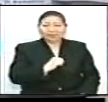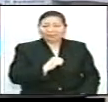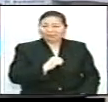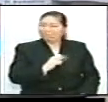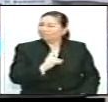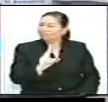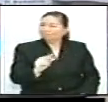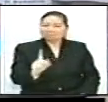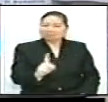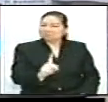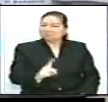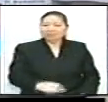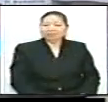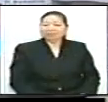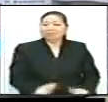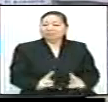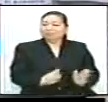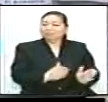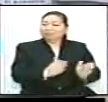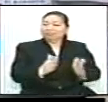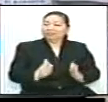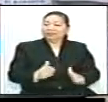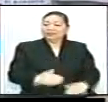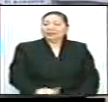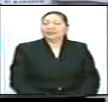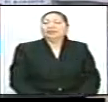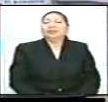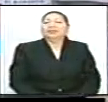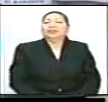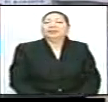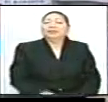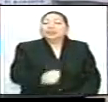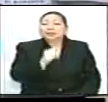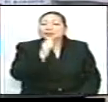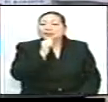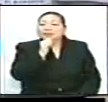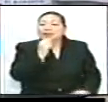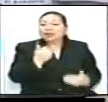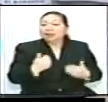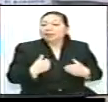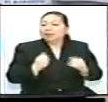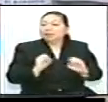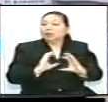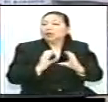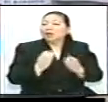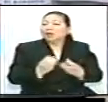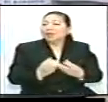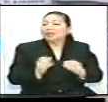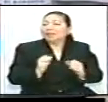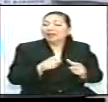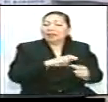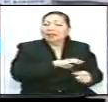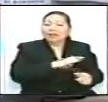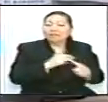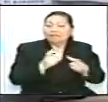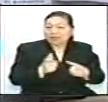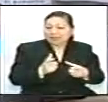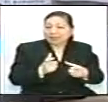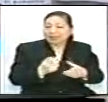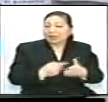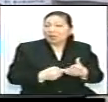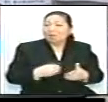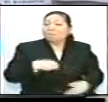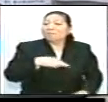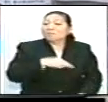no lo veo así, lo veo desde el otro ángulo. Desde el sector privado quisiéramos tener un Congreso, porque el Congreso debería fiscalizar. ¿Fiscalizamos